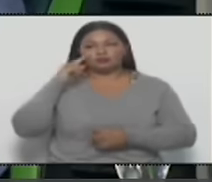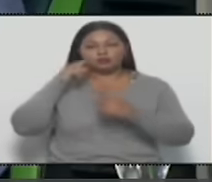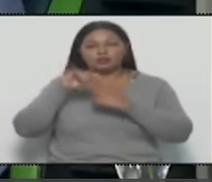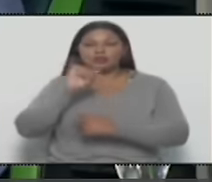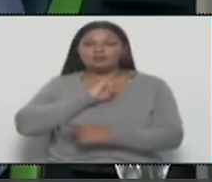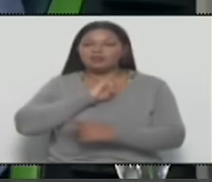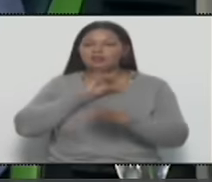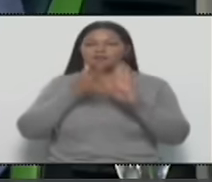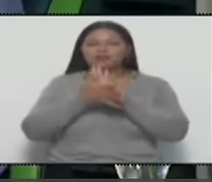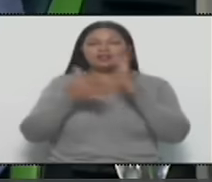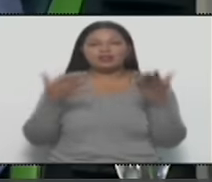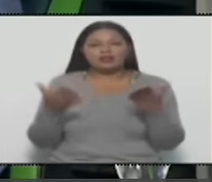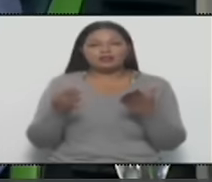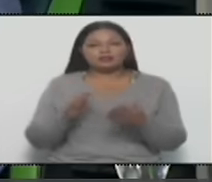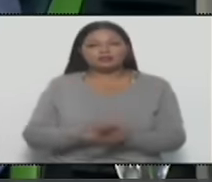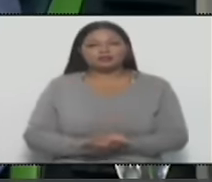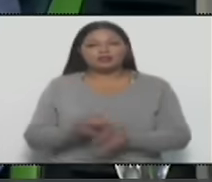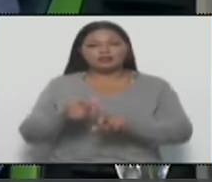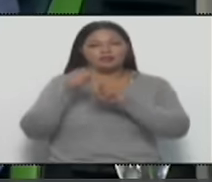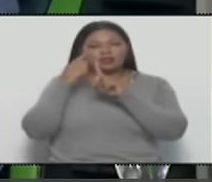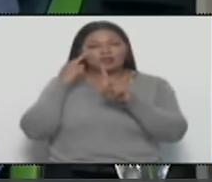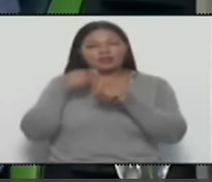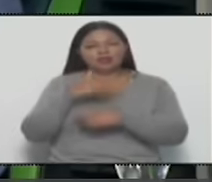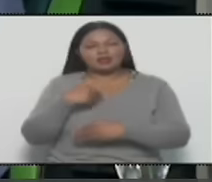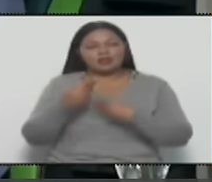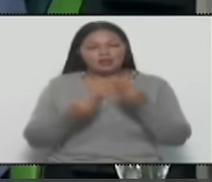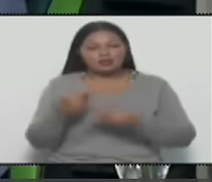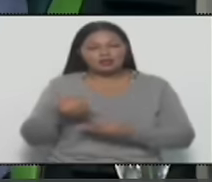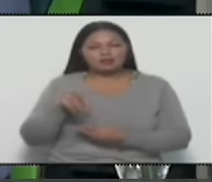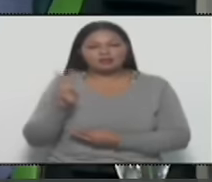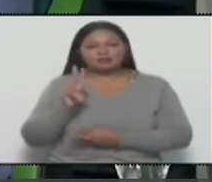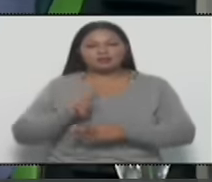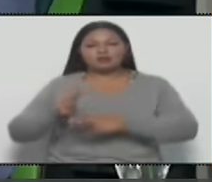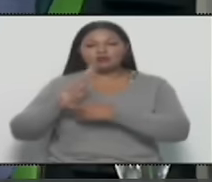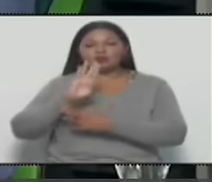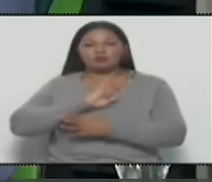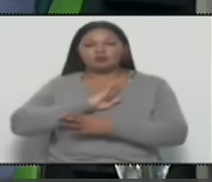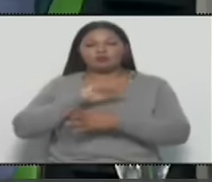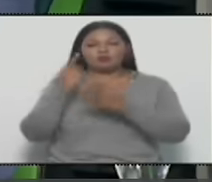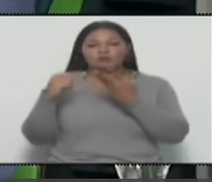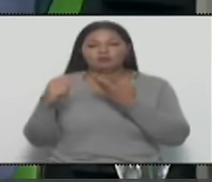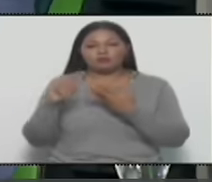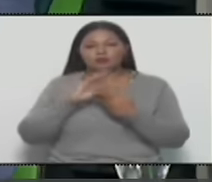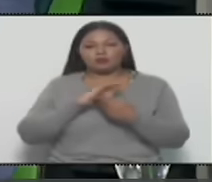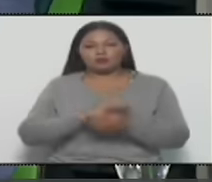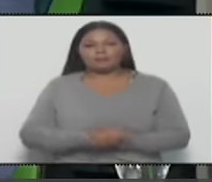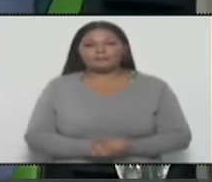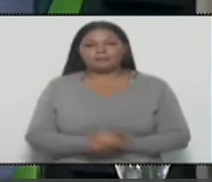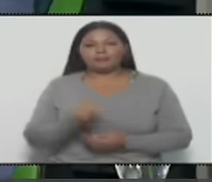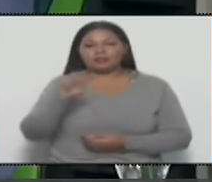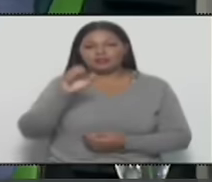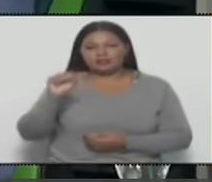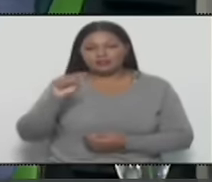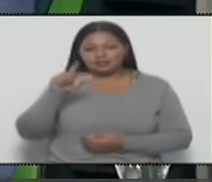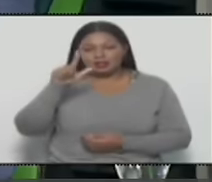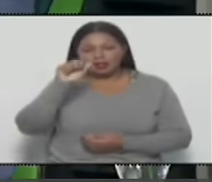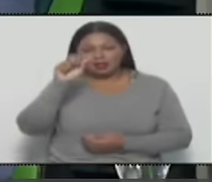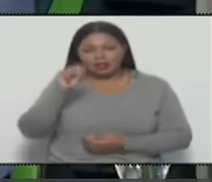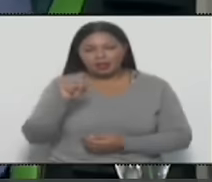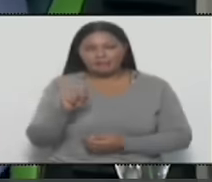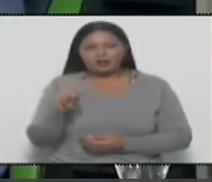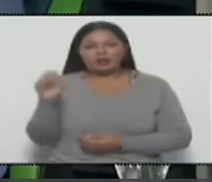identificando qué es lo que quiere Elon Musk de Venezuela para el uso y la producción de sus baterías de Tesla, ¿sí?, para los carros